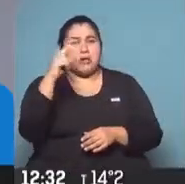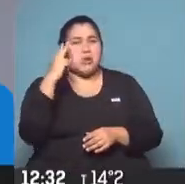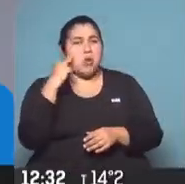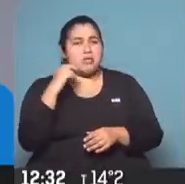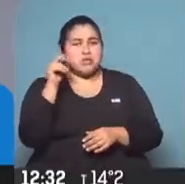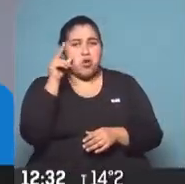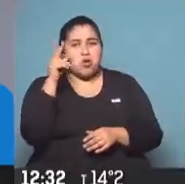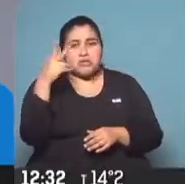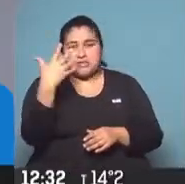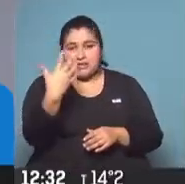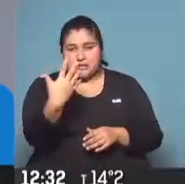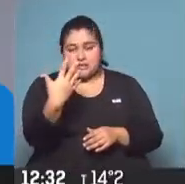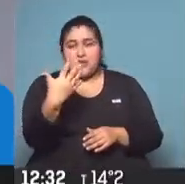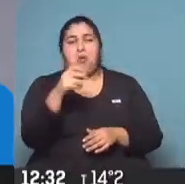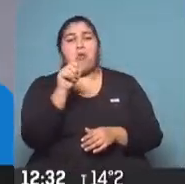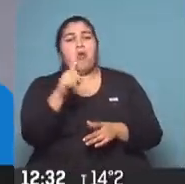1995